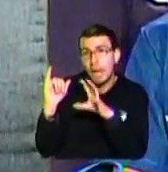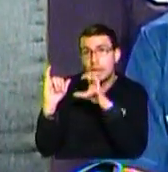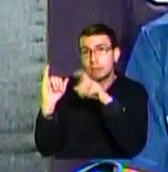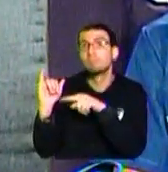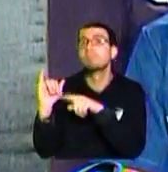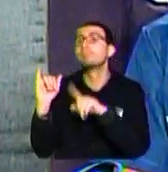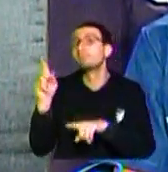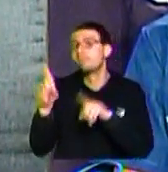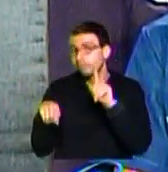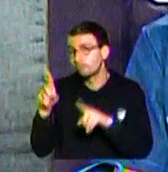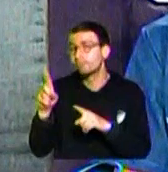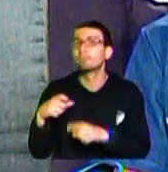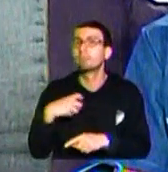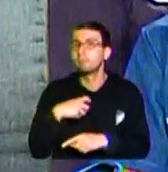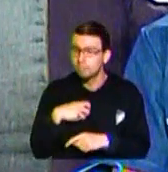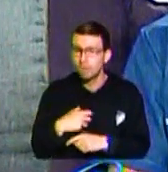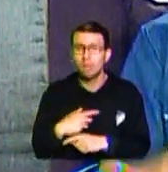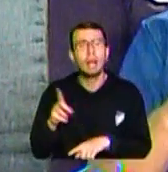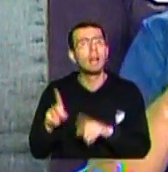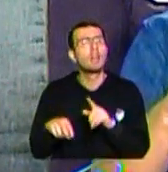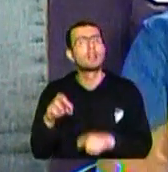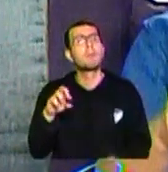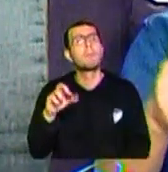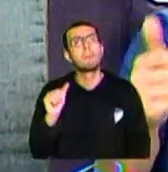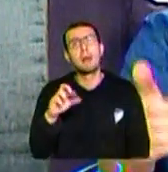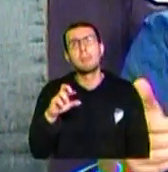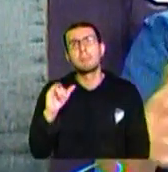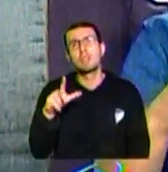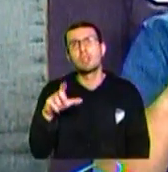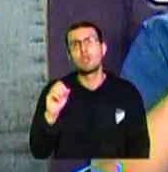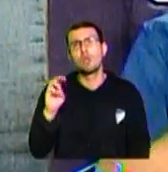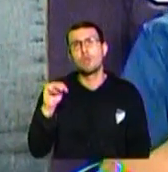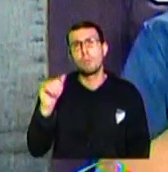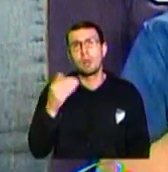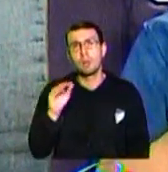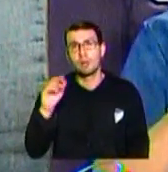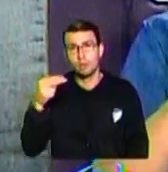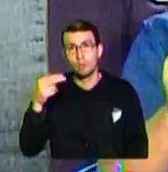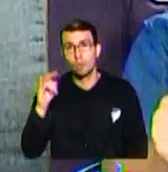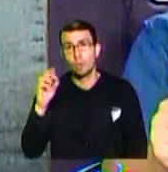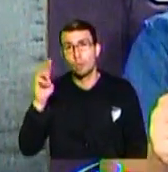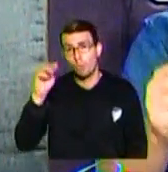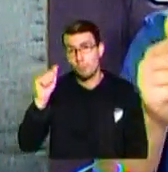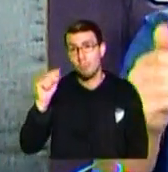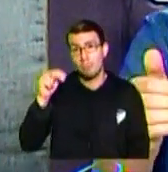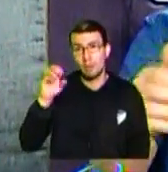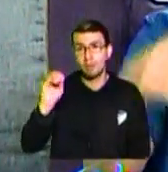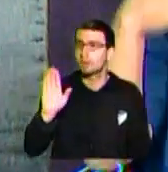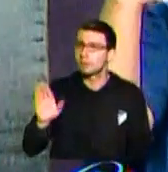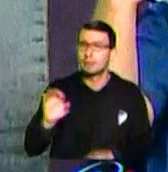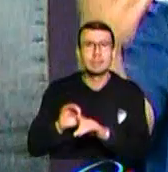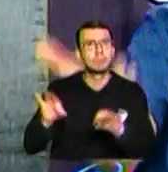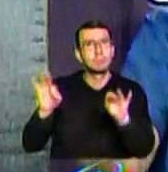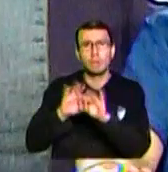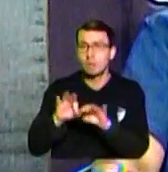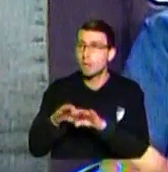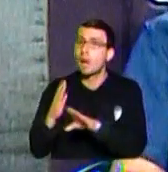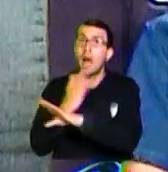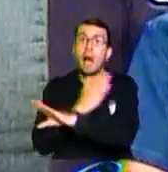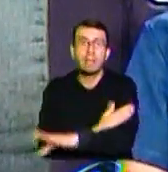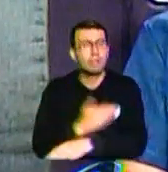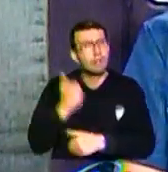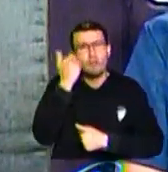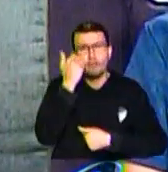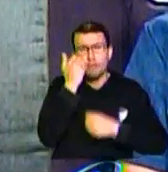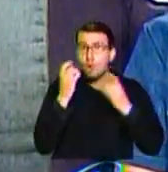infinidad de patología de virus de papiloma humano, o sea, lesión preventiva. O sea, eso es lo más importante, es detectar las lesiones antes de que nos avancen a un